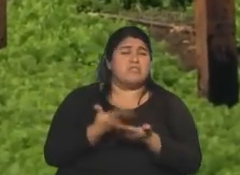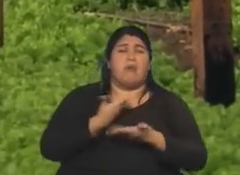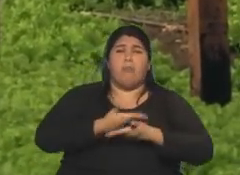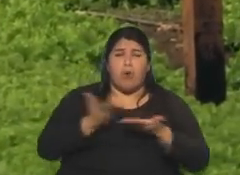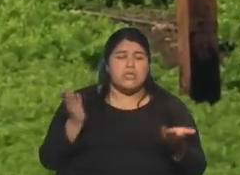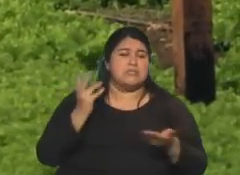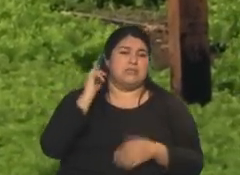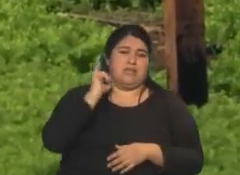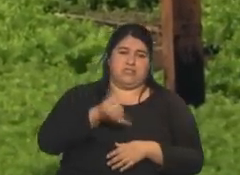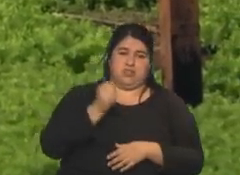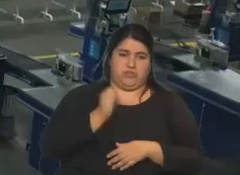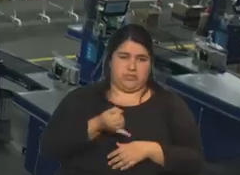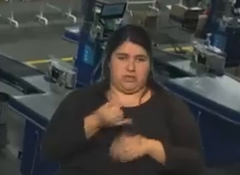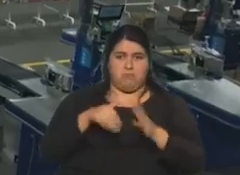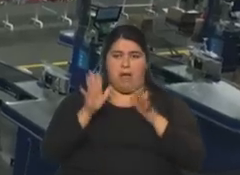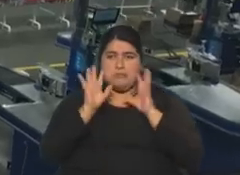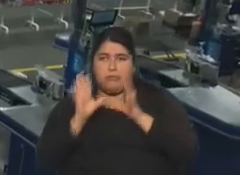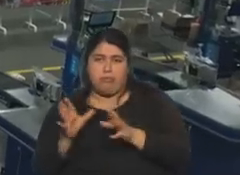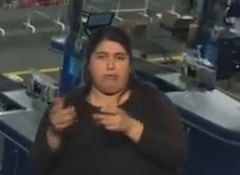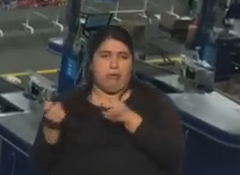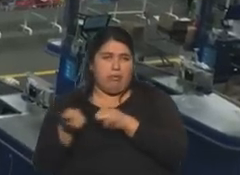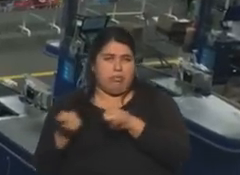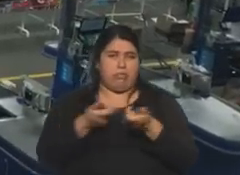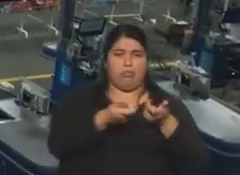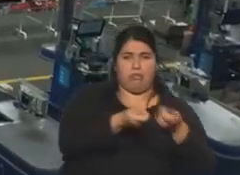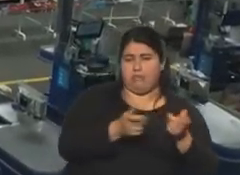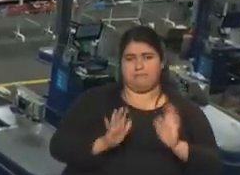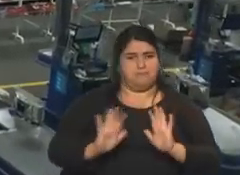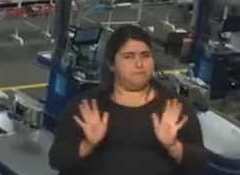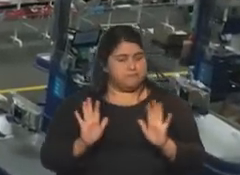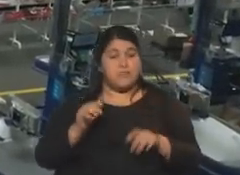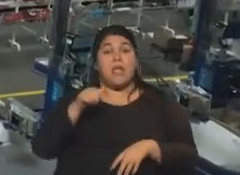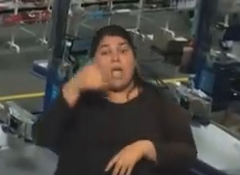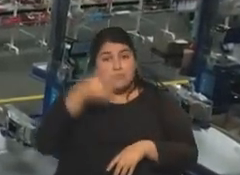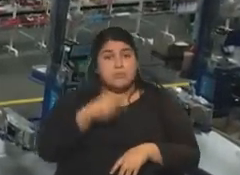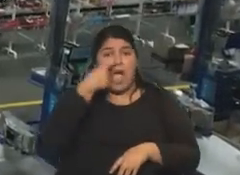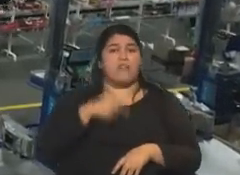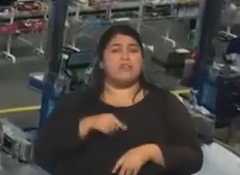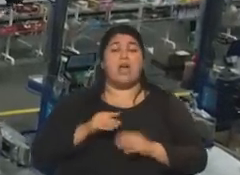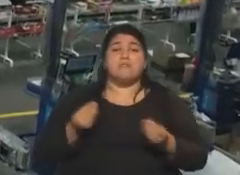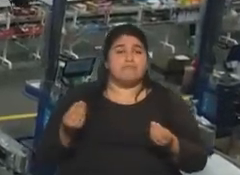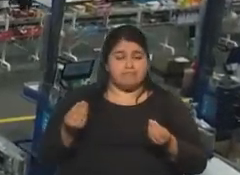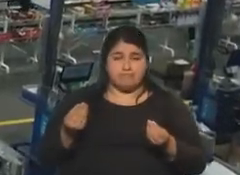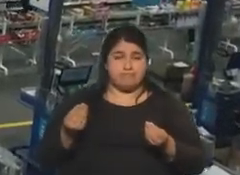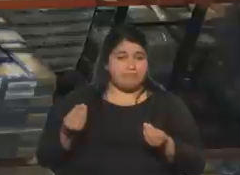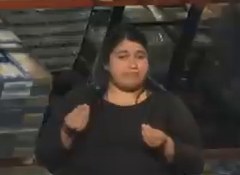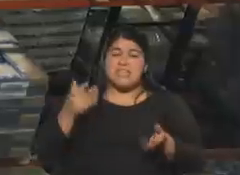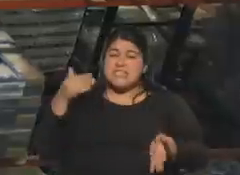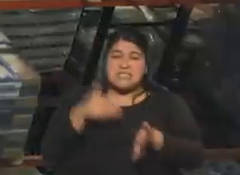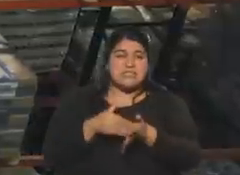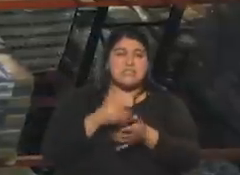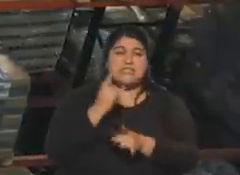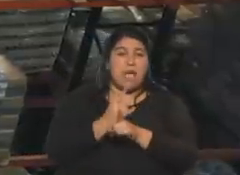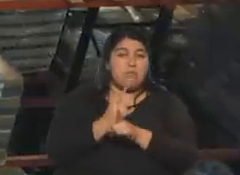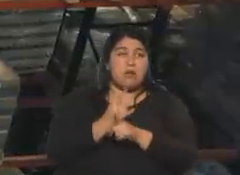producción concentrada en pocas manos. Porque al final, todo depende de si